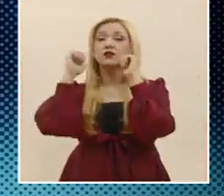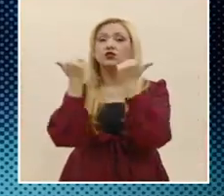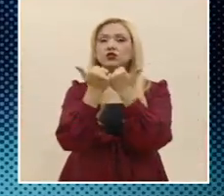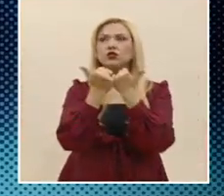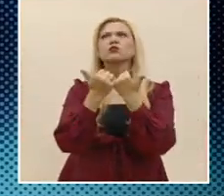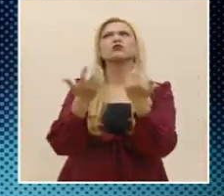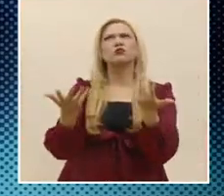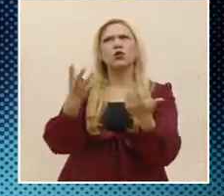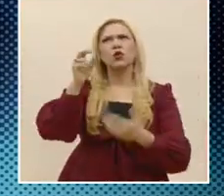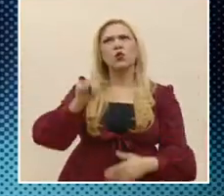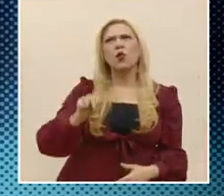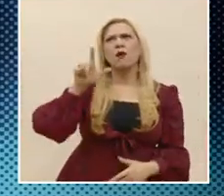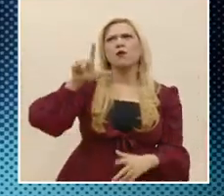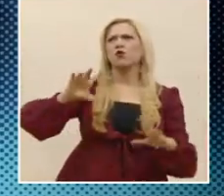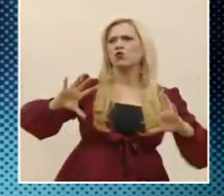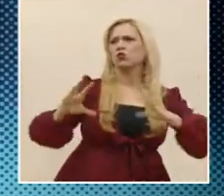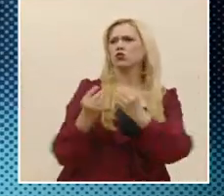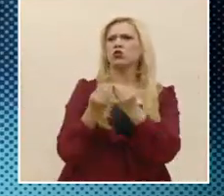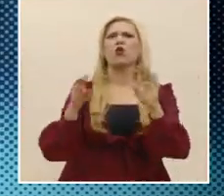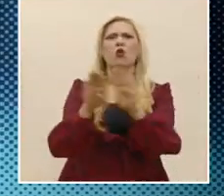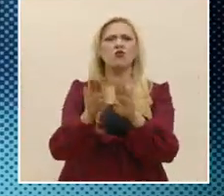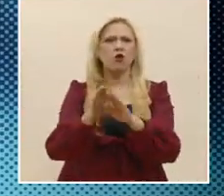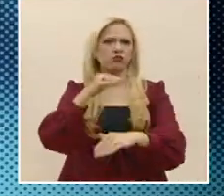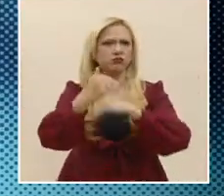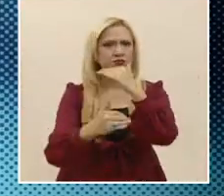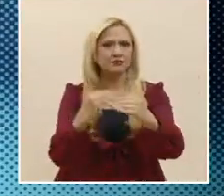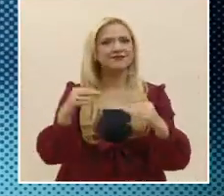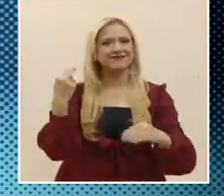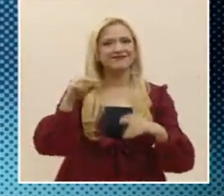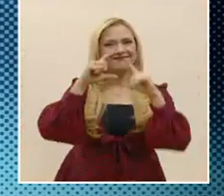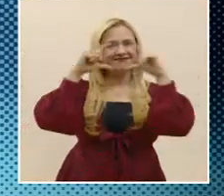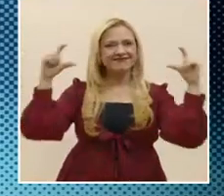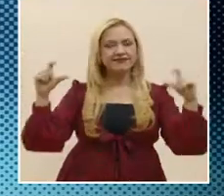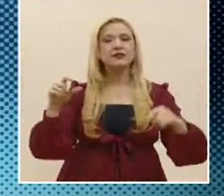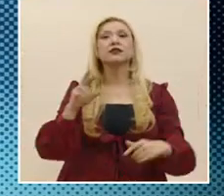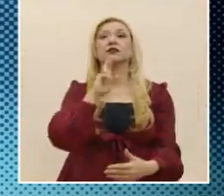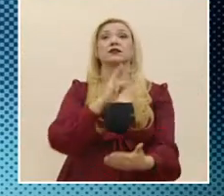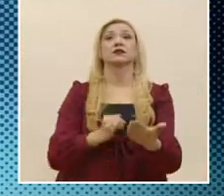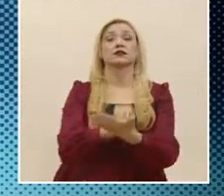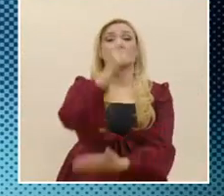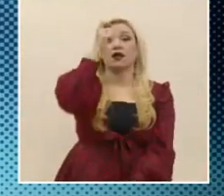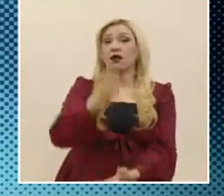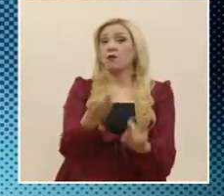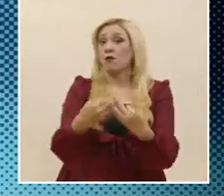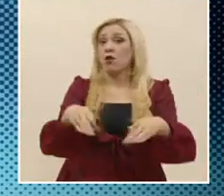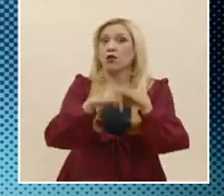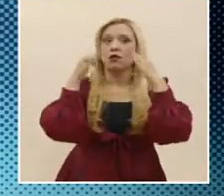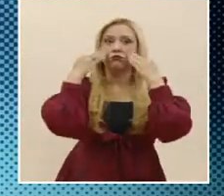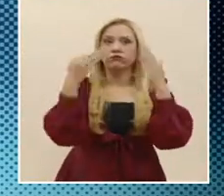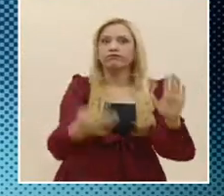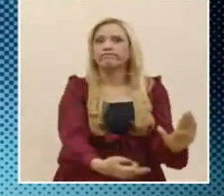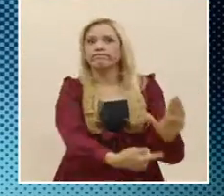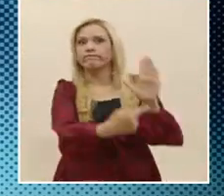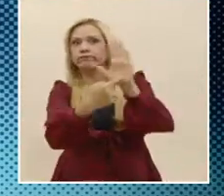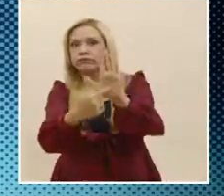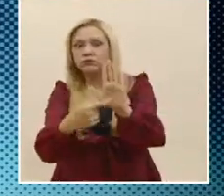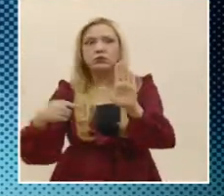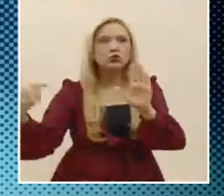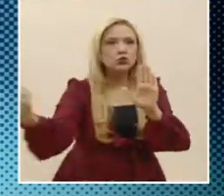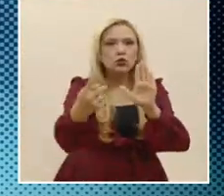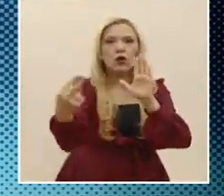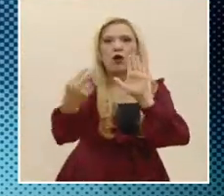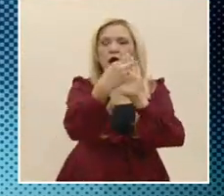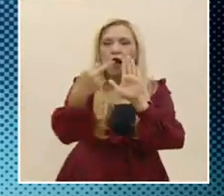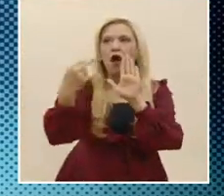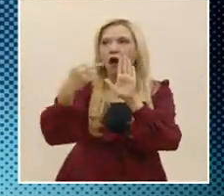Cómo Vamos Nuevo León. Destacó la importancia de que las sentencias se den a conocer a la sociedad porque finalmente es esta la